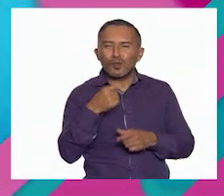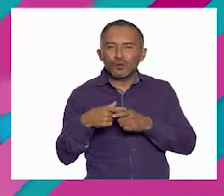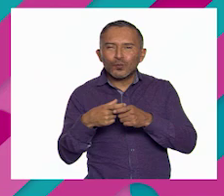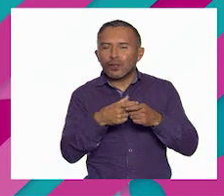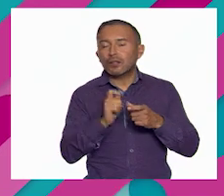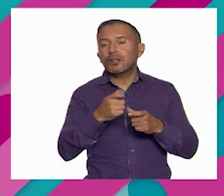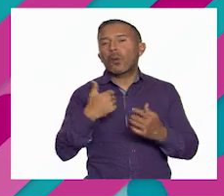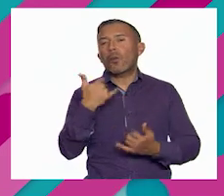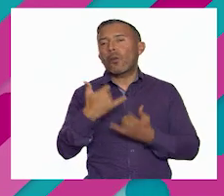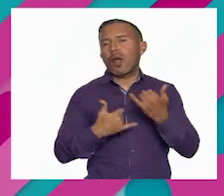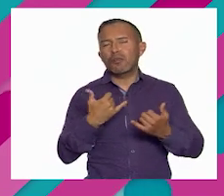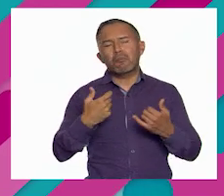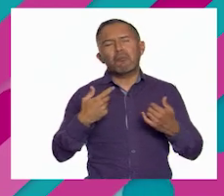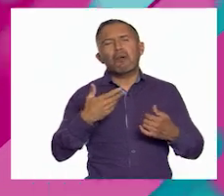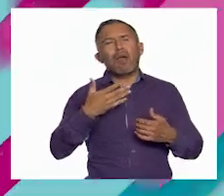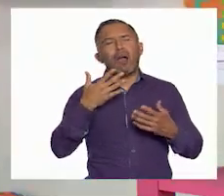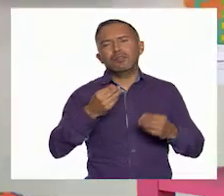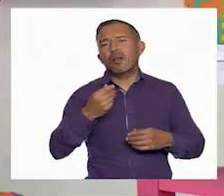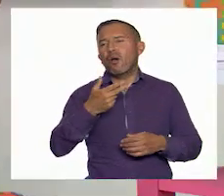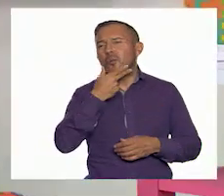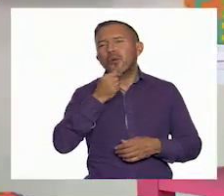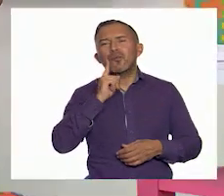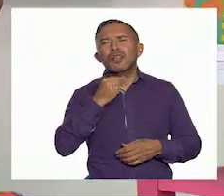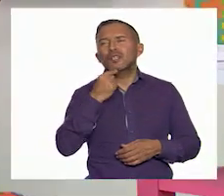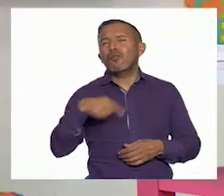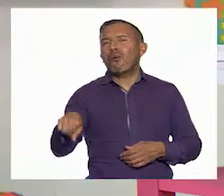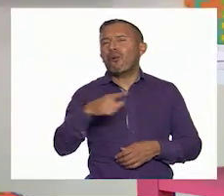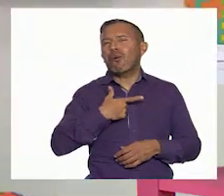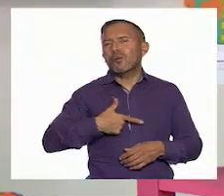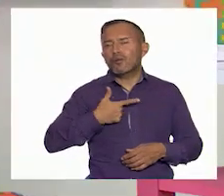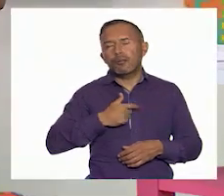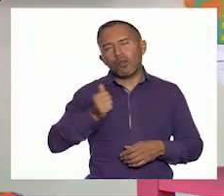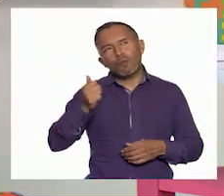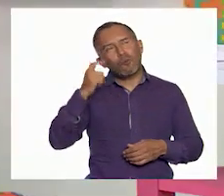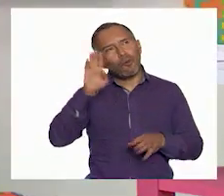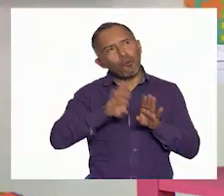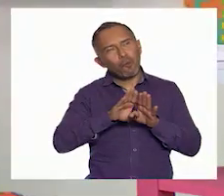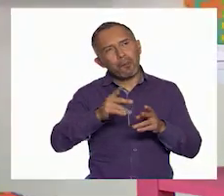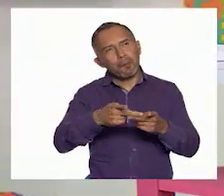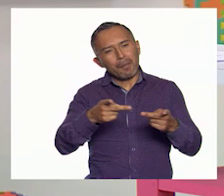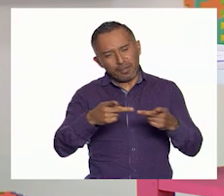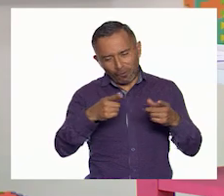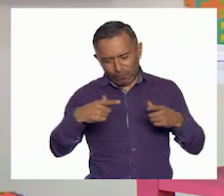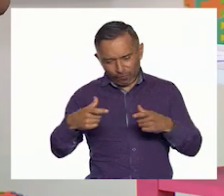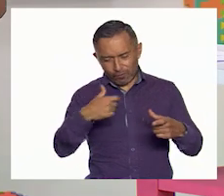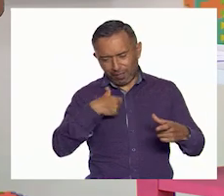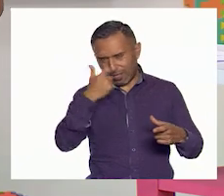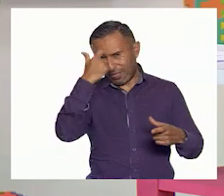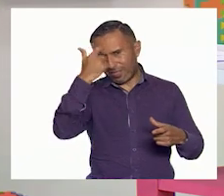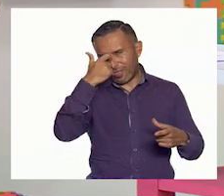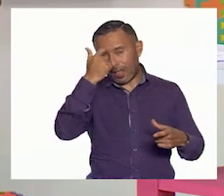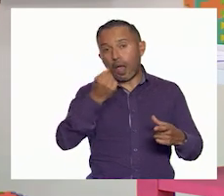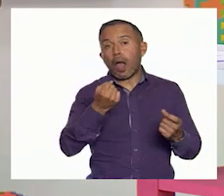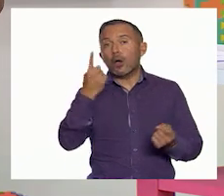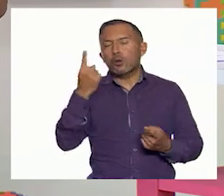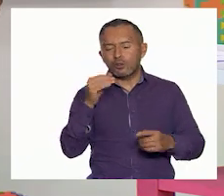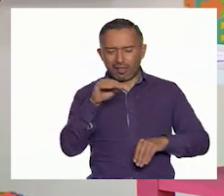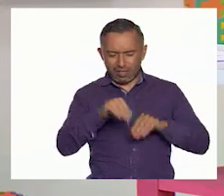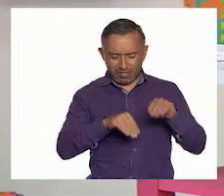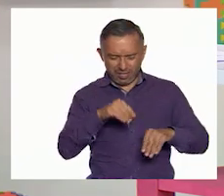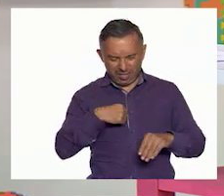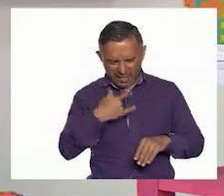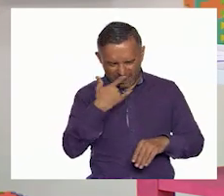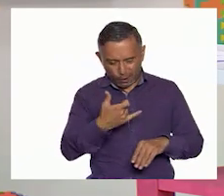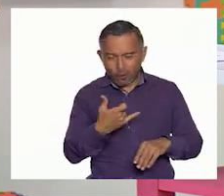entre las niñas y los niños. A todos nos gusta jugar a inventar platillos, algunos muy extraños, pero siempre nos divertimos mucho